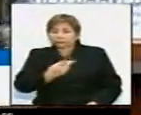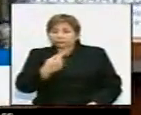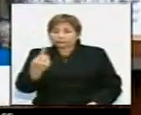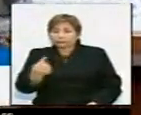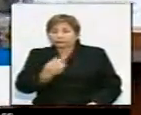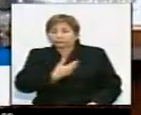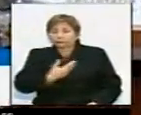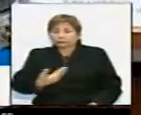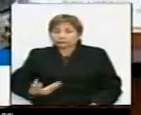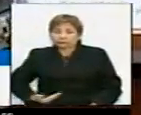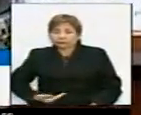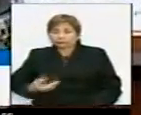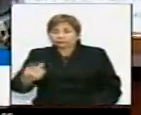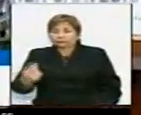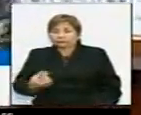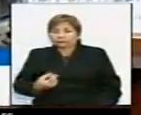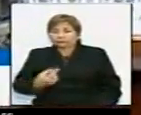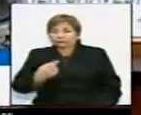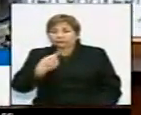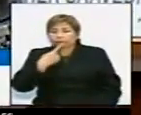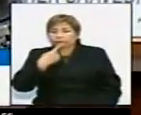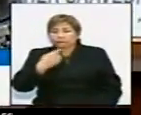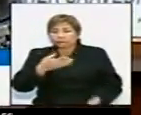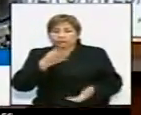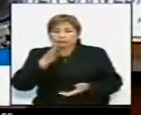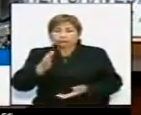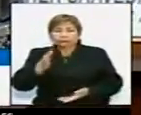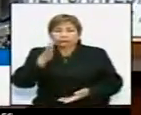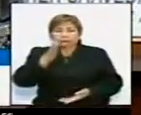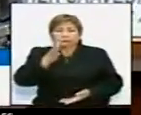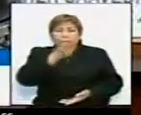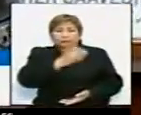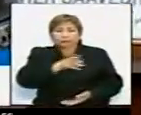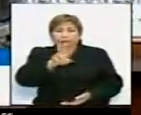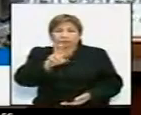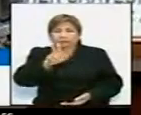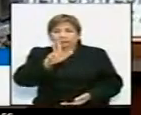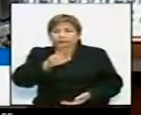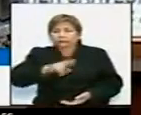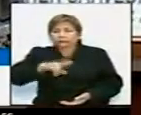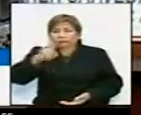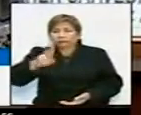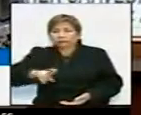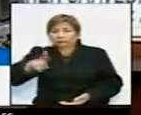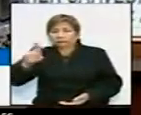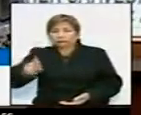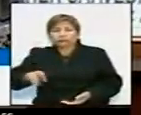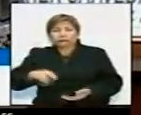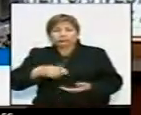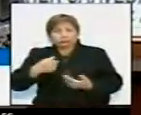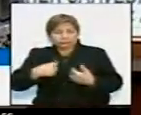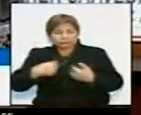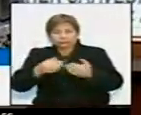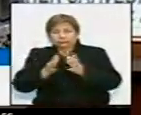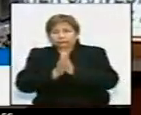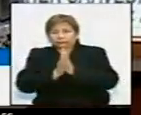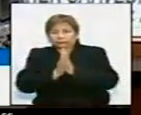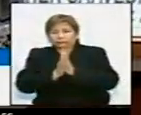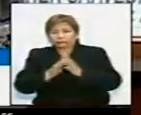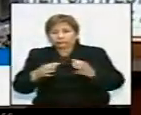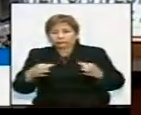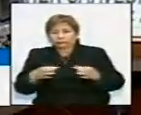gobierno. He recorrido las 23 regiones del país. Y por favor,